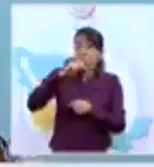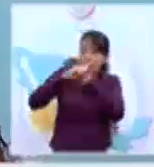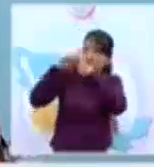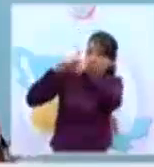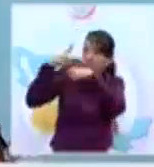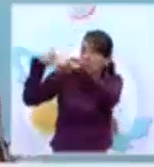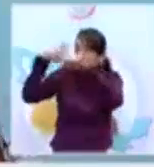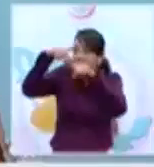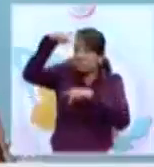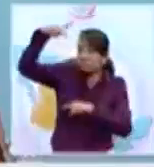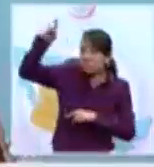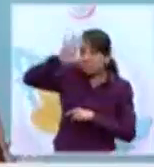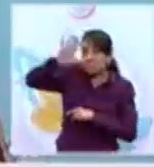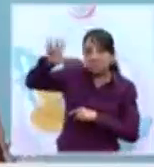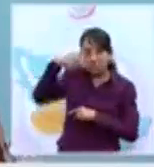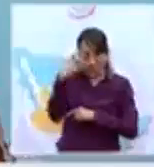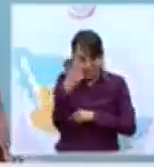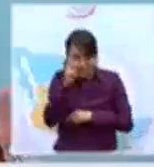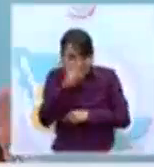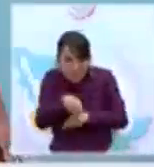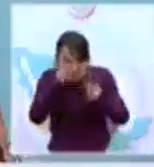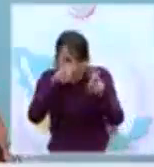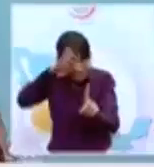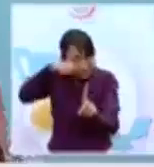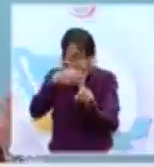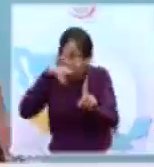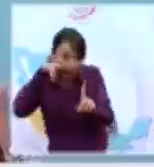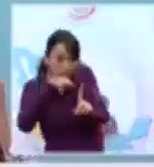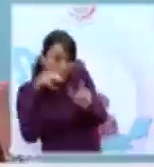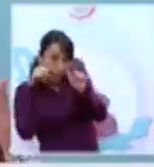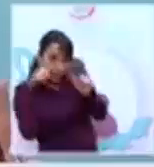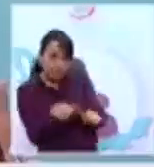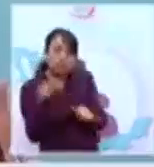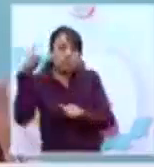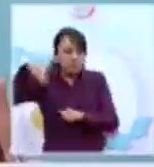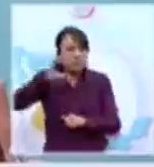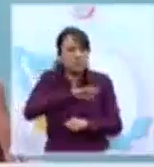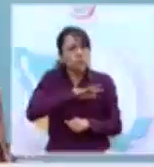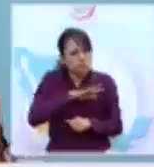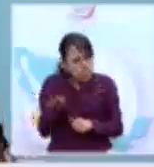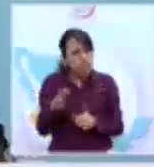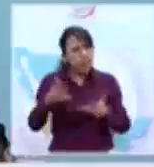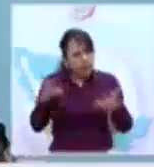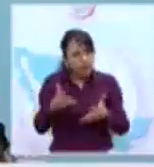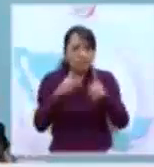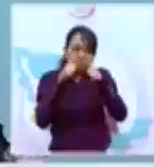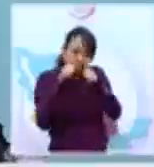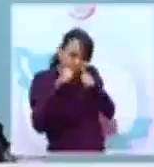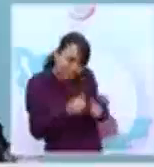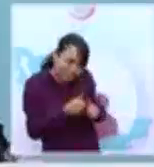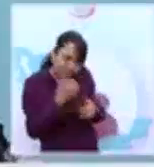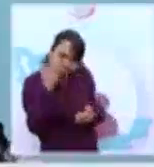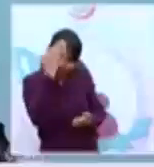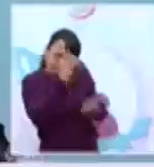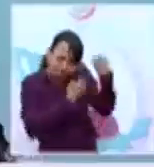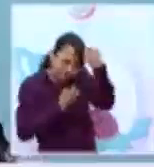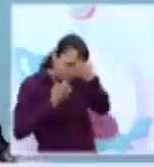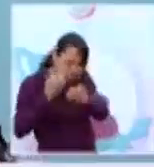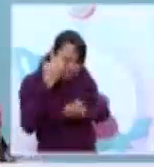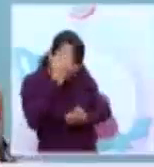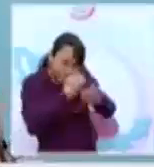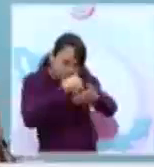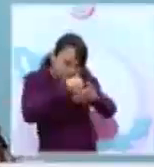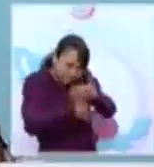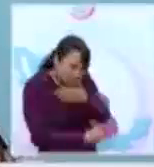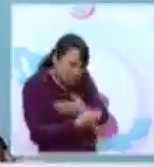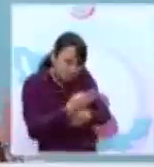y lo importante de estos programas es que han tenido la capacidad de revisar lo que están haciendo, de mejorarlo y de estar avanzando